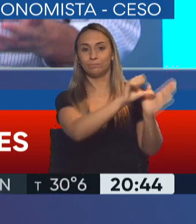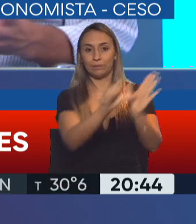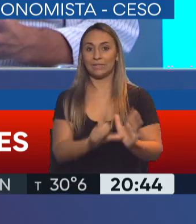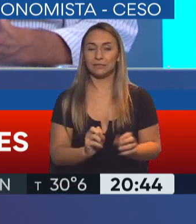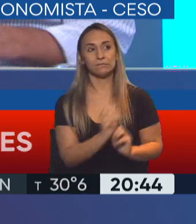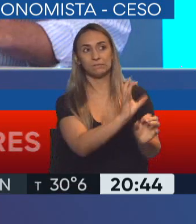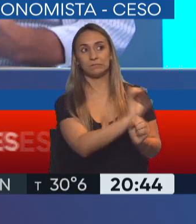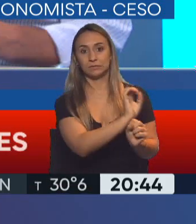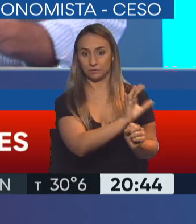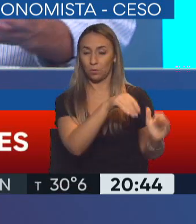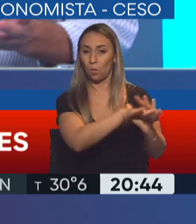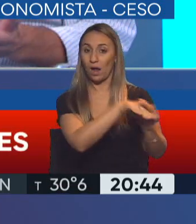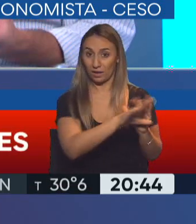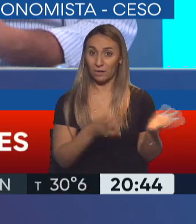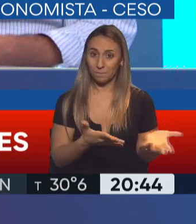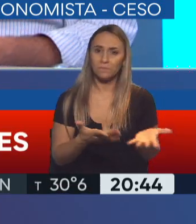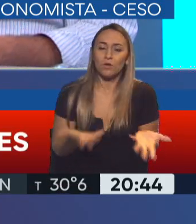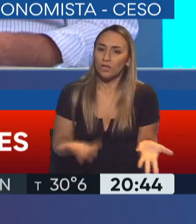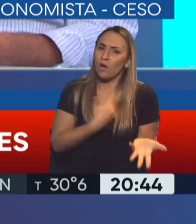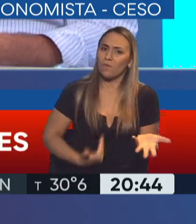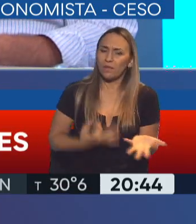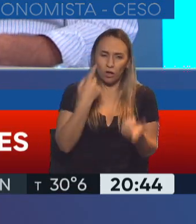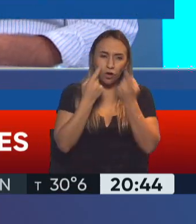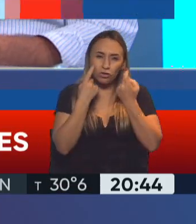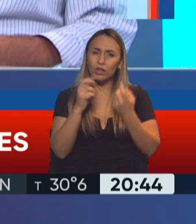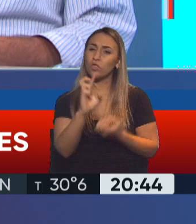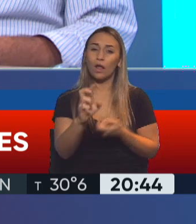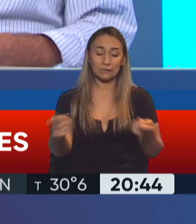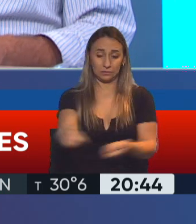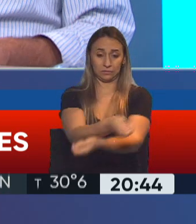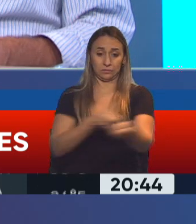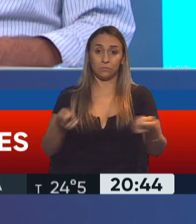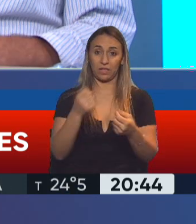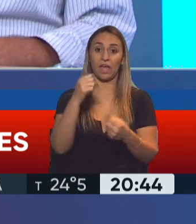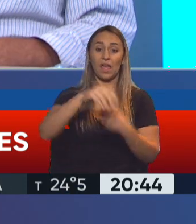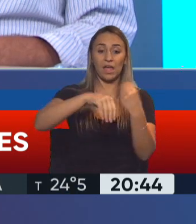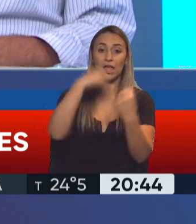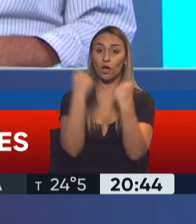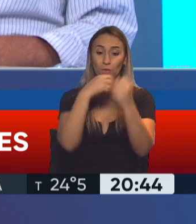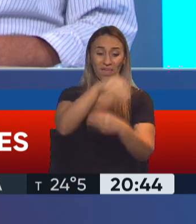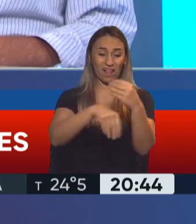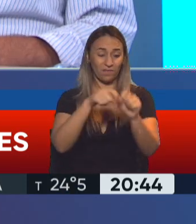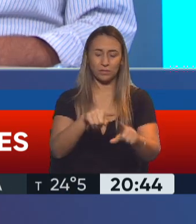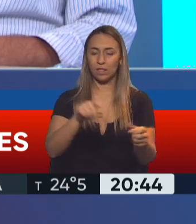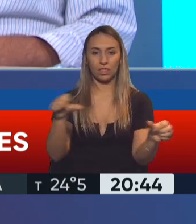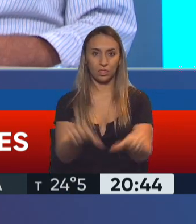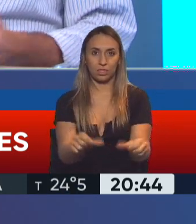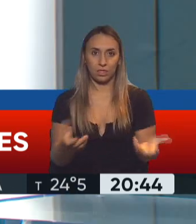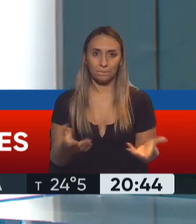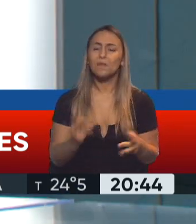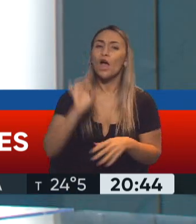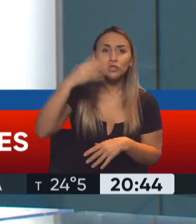la está fragilidad de los flujos financieros que afecta sobre en las economías más pequeños me parece que ahí está ocurre sólo en la argentina